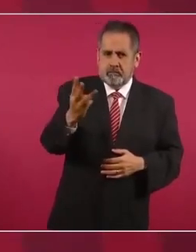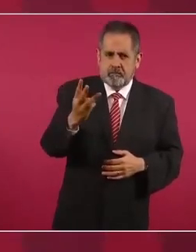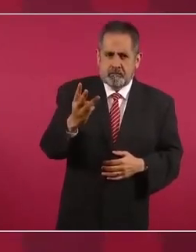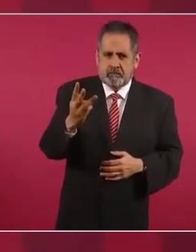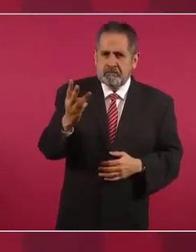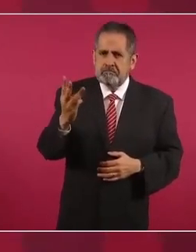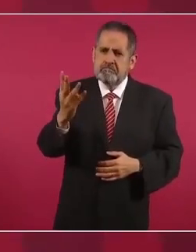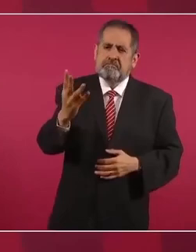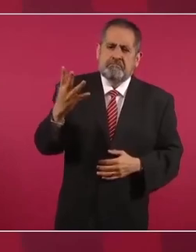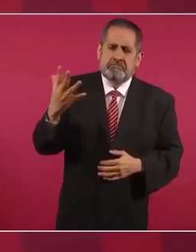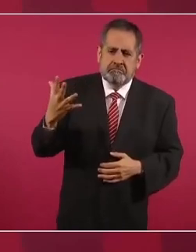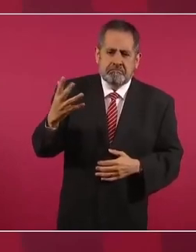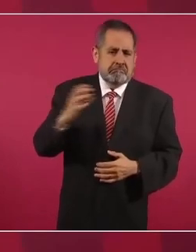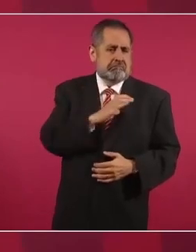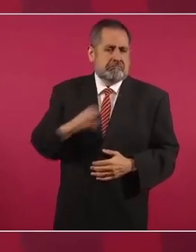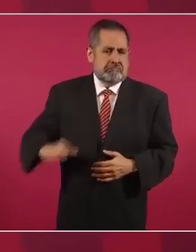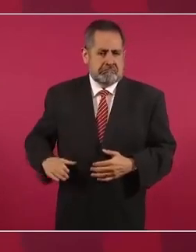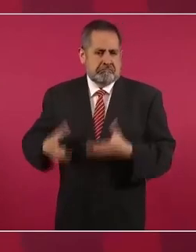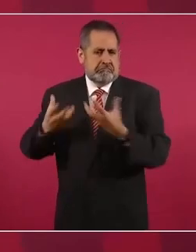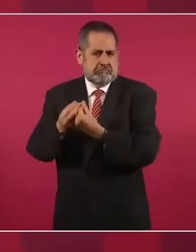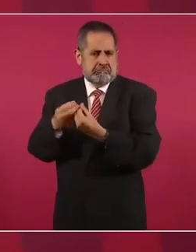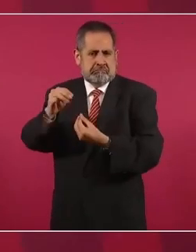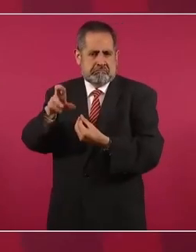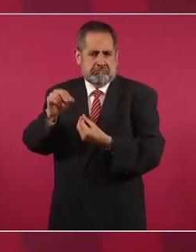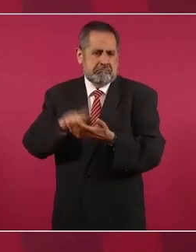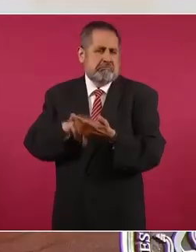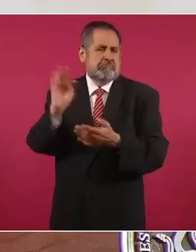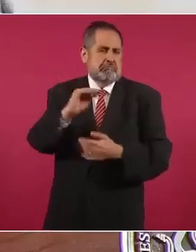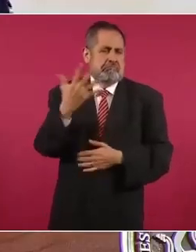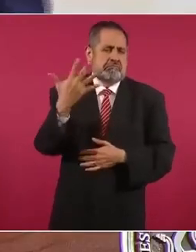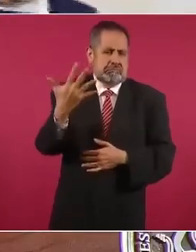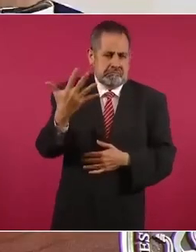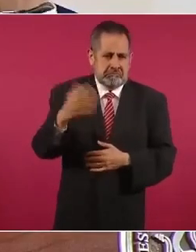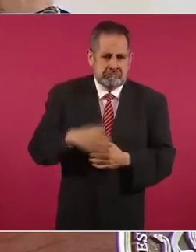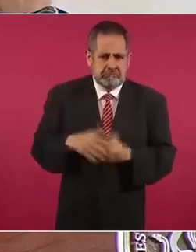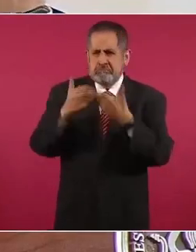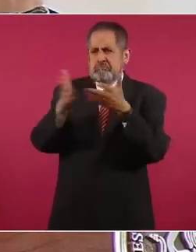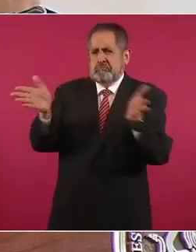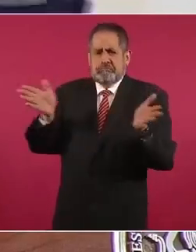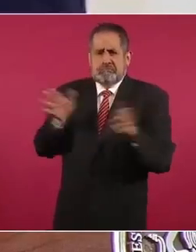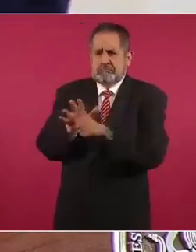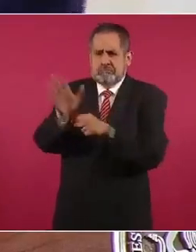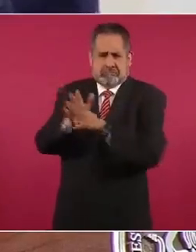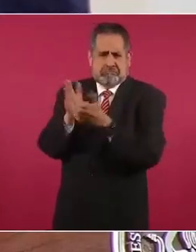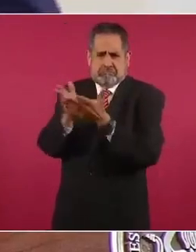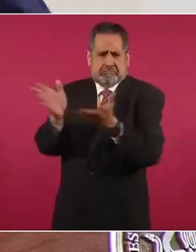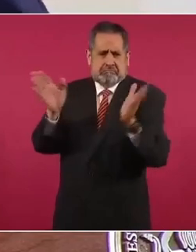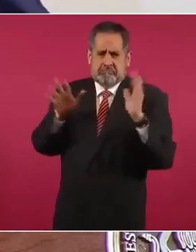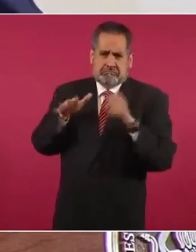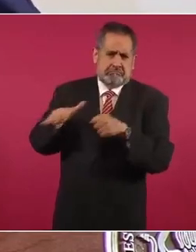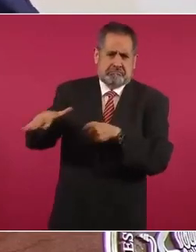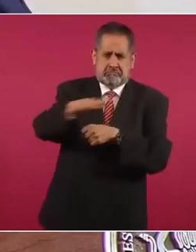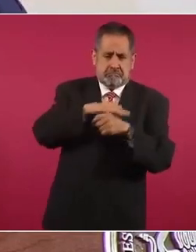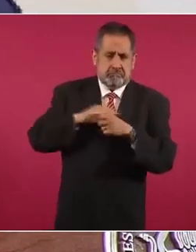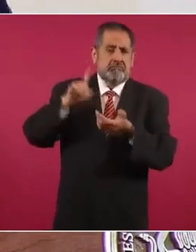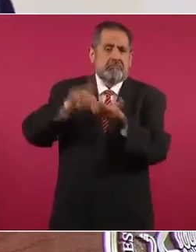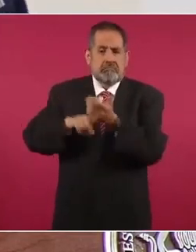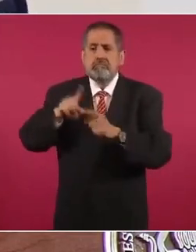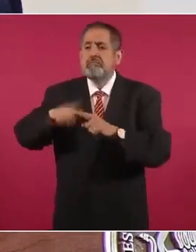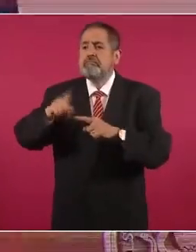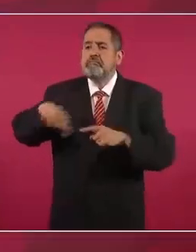haya 2 más, 5. Y está abierto, porque en su